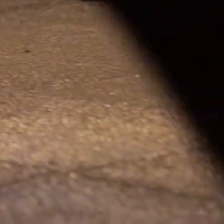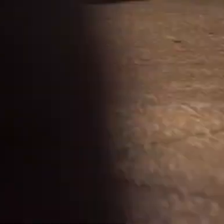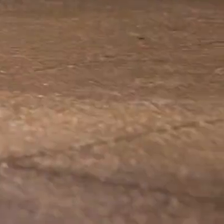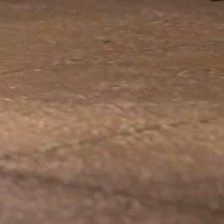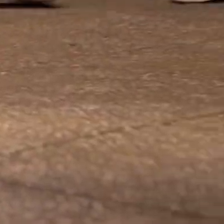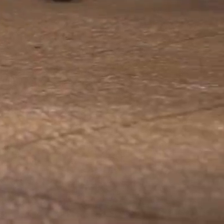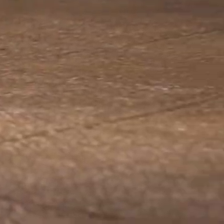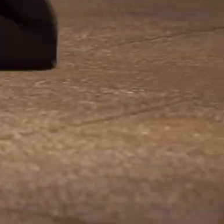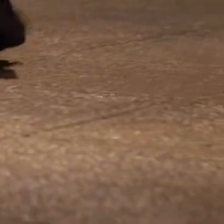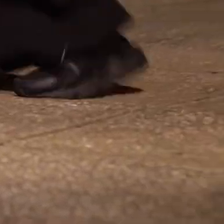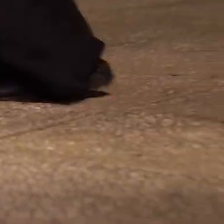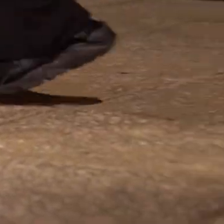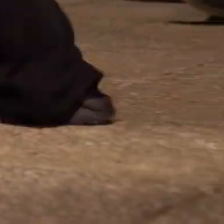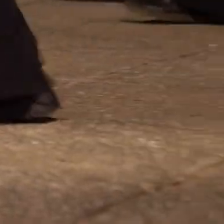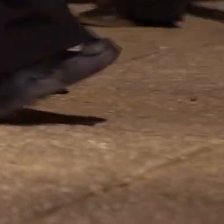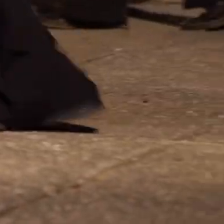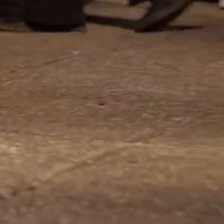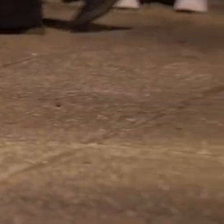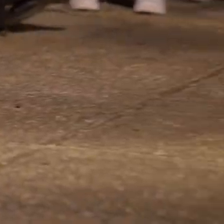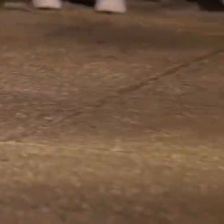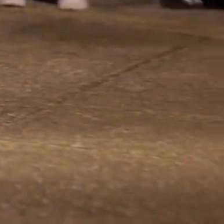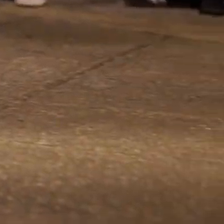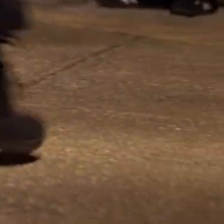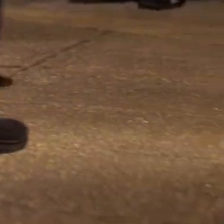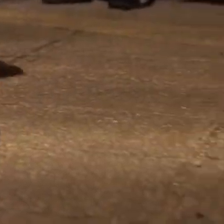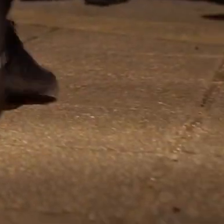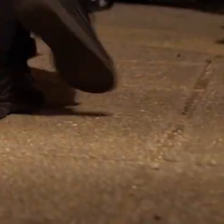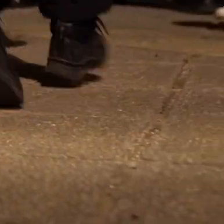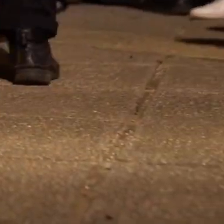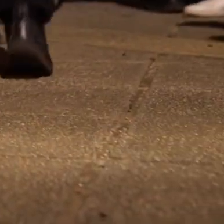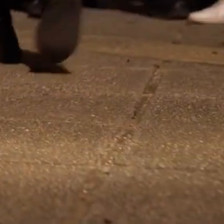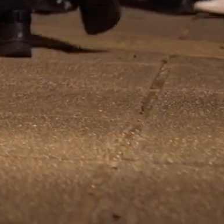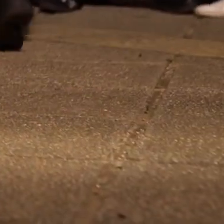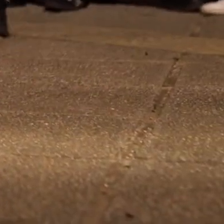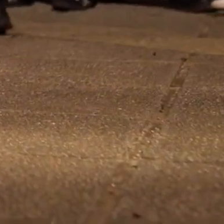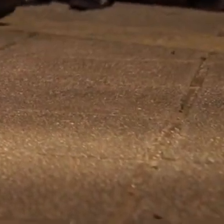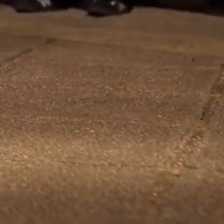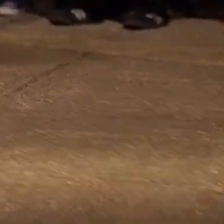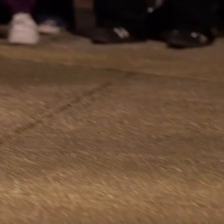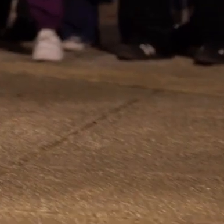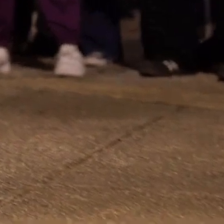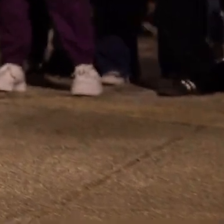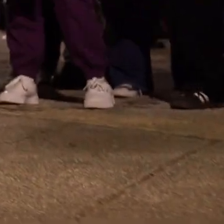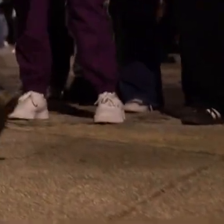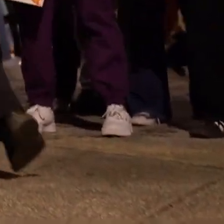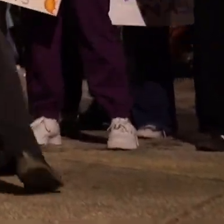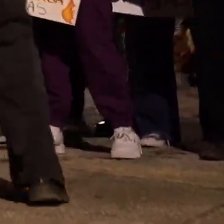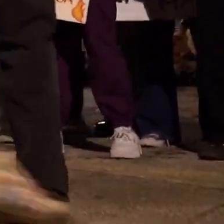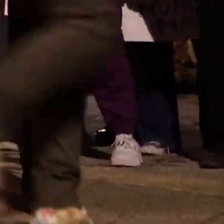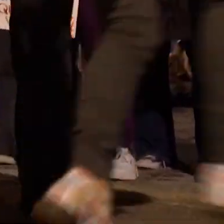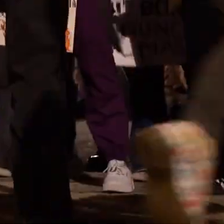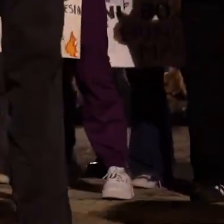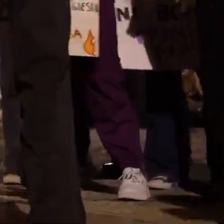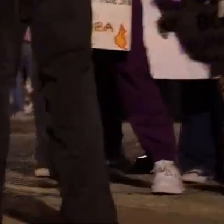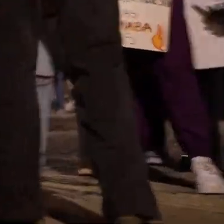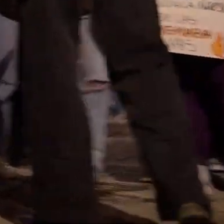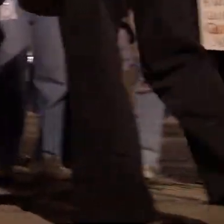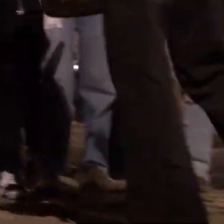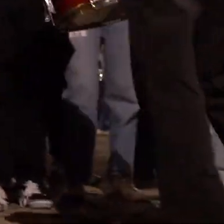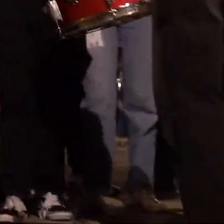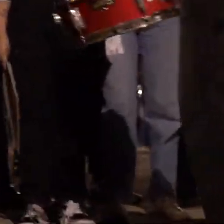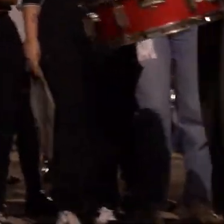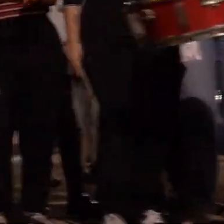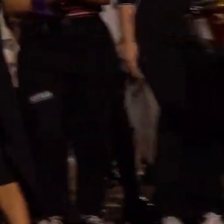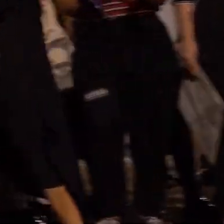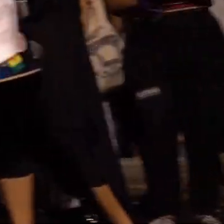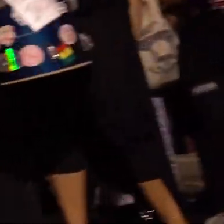apagadas. Consigna no es venganza, es esperanza, lo que avanza, el sistema va a caer y hoy se inclina la balanza. En el ruido de